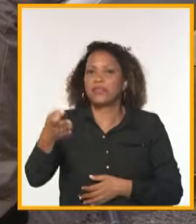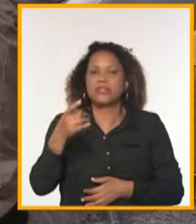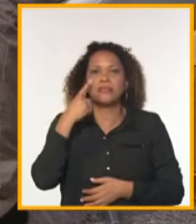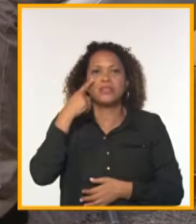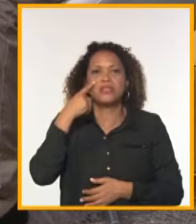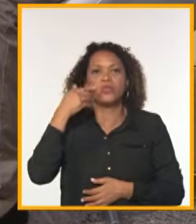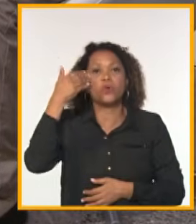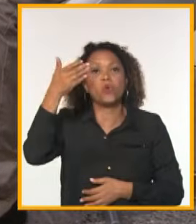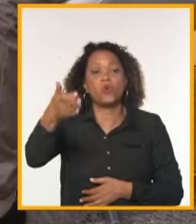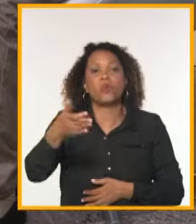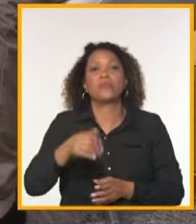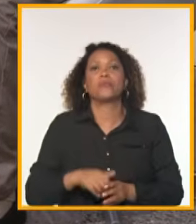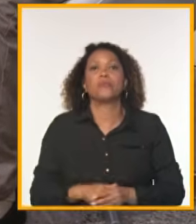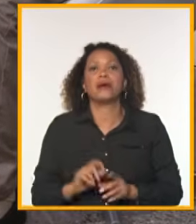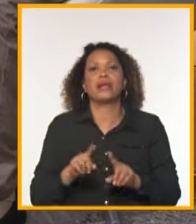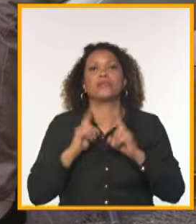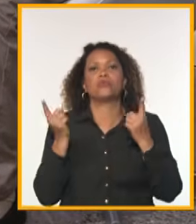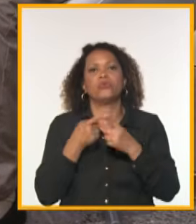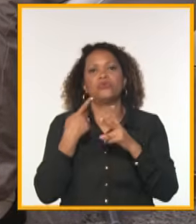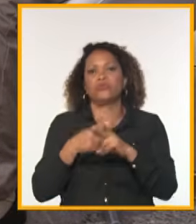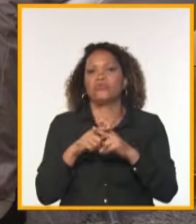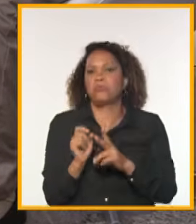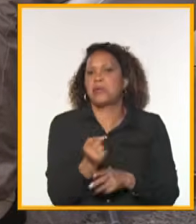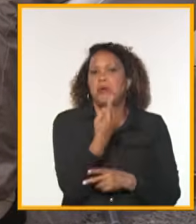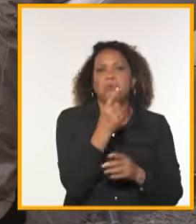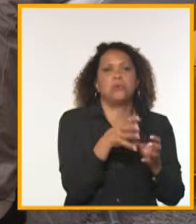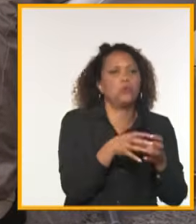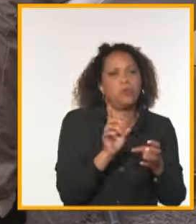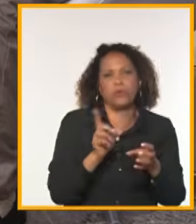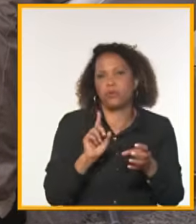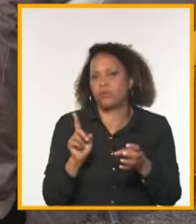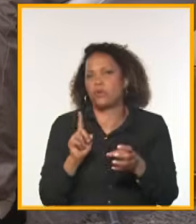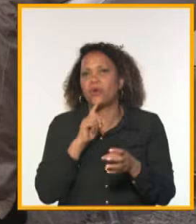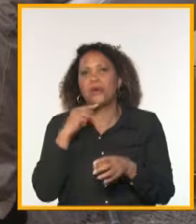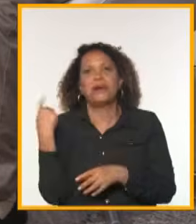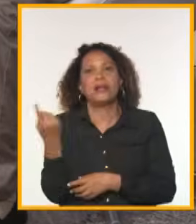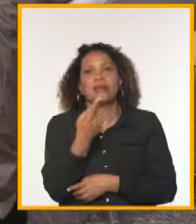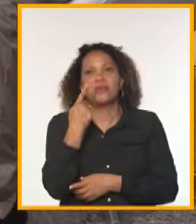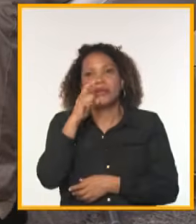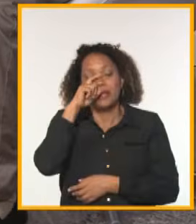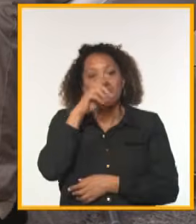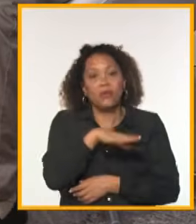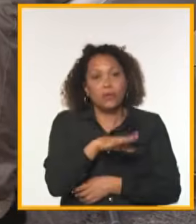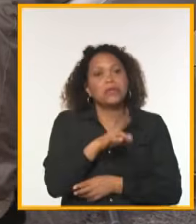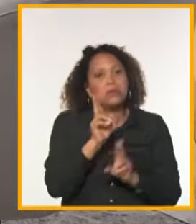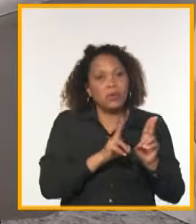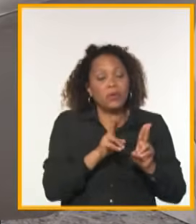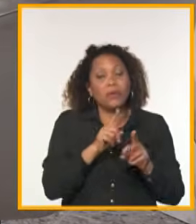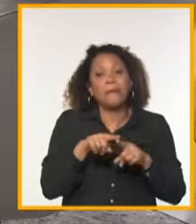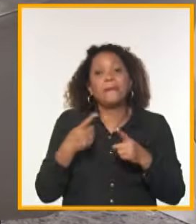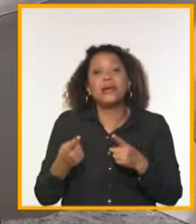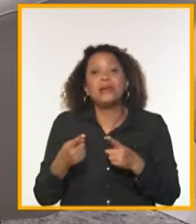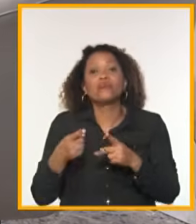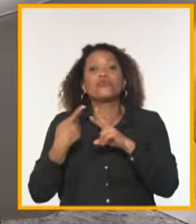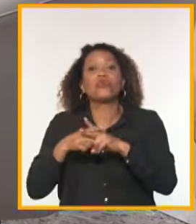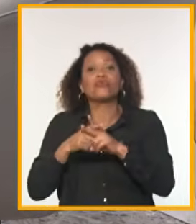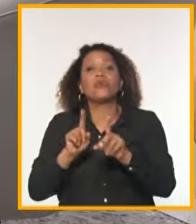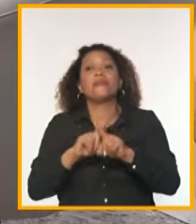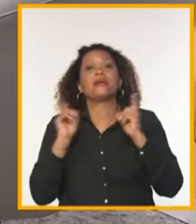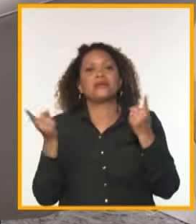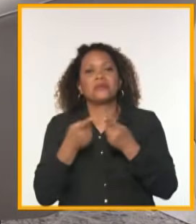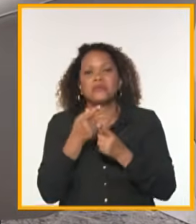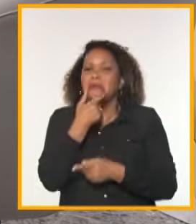Entonces, para todos. Para ¿no? todos. No puede ser para uno, un grupo. Yo creo que es bien, los niños, yo estoy de acuerdo contigo, pero es una solución para todos. Yo me echo a